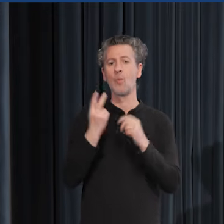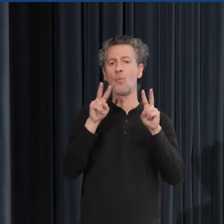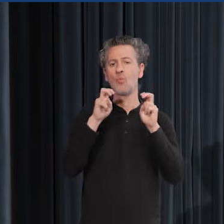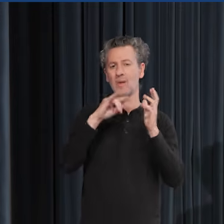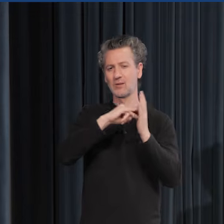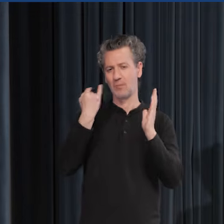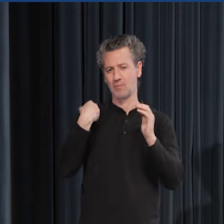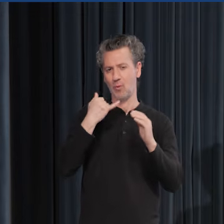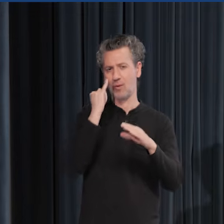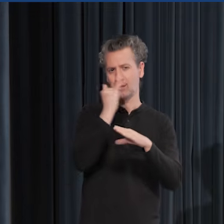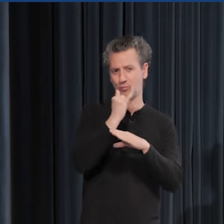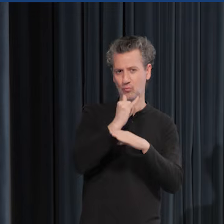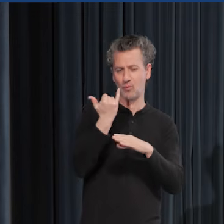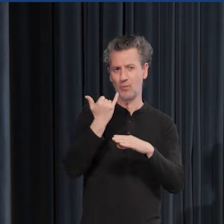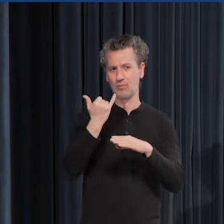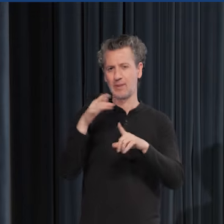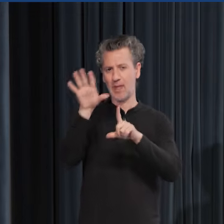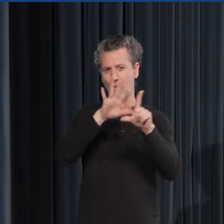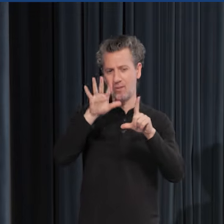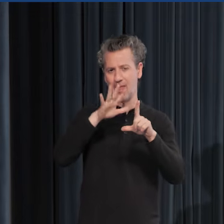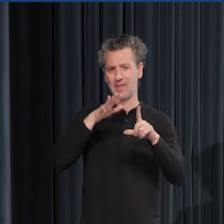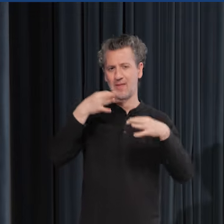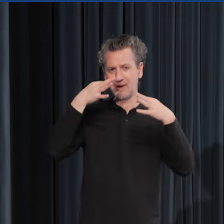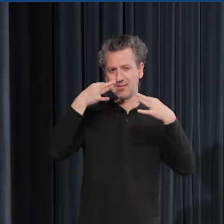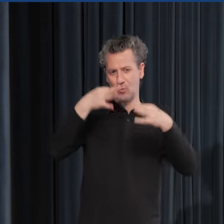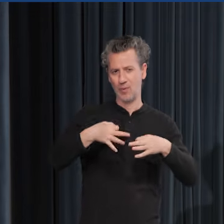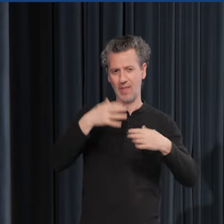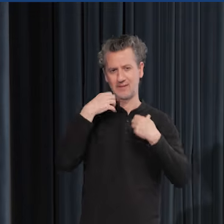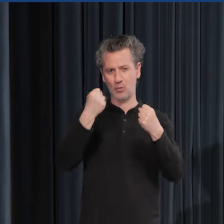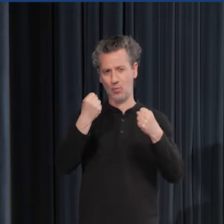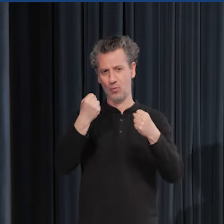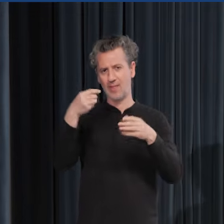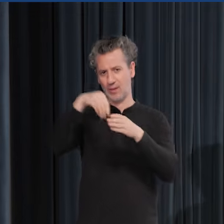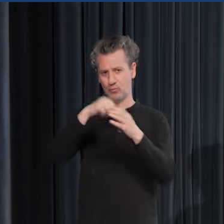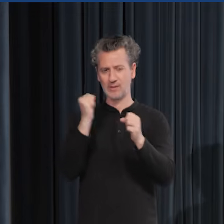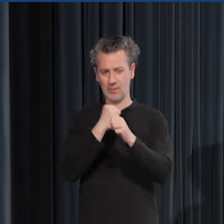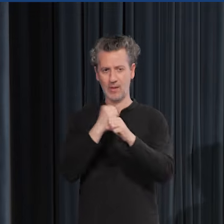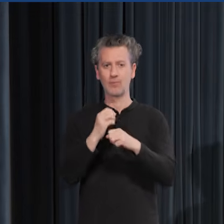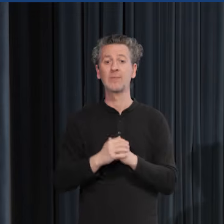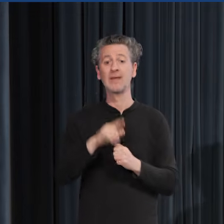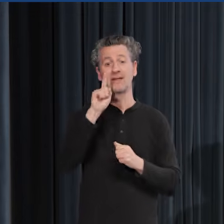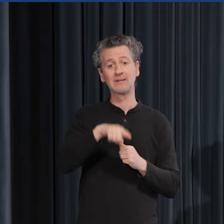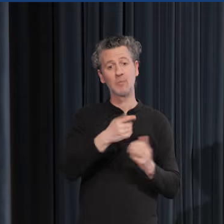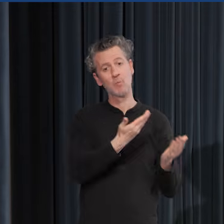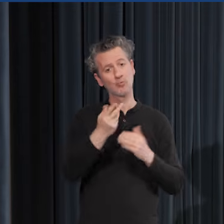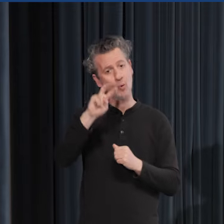Instituto Nacional de Seguridad y Salud en el Trabajo. También hemos invitado hoy a